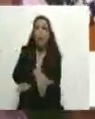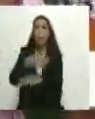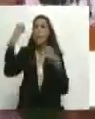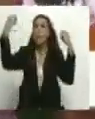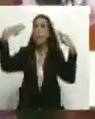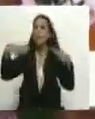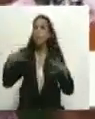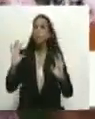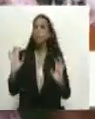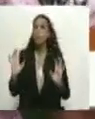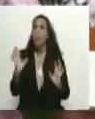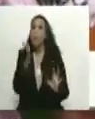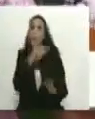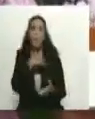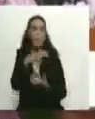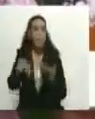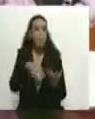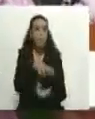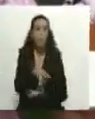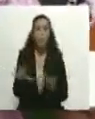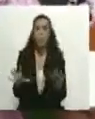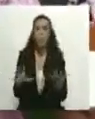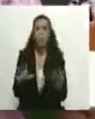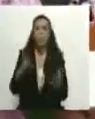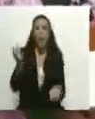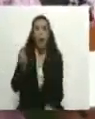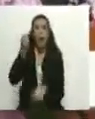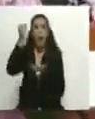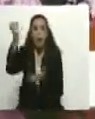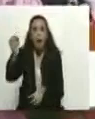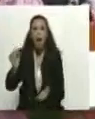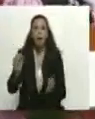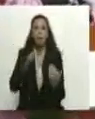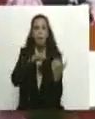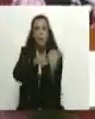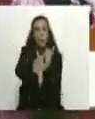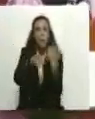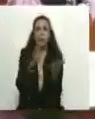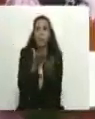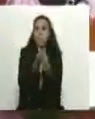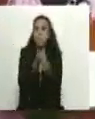luz, cuando no tengamos el problema de los CLA, cuando esté asfaltada la calle.